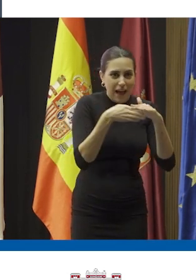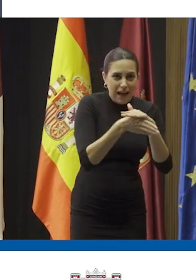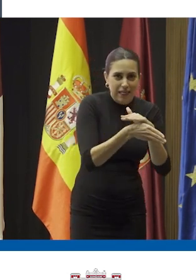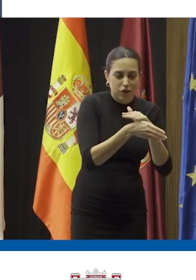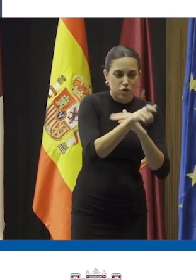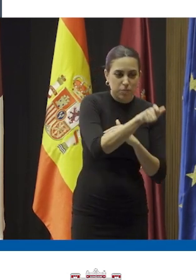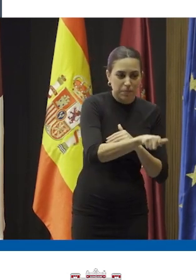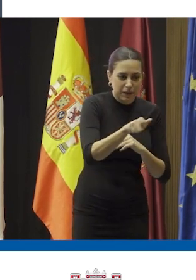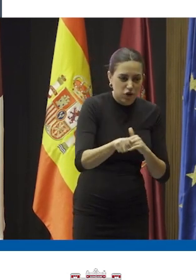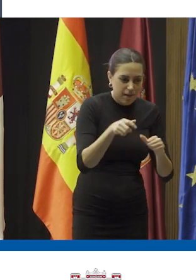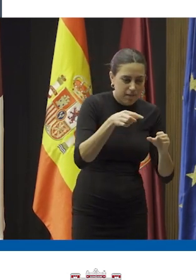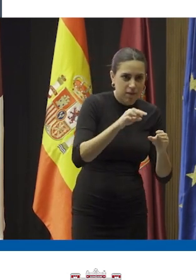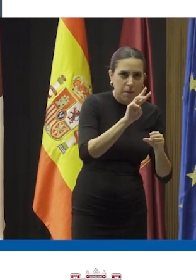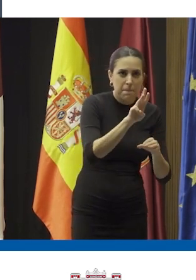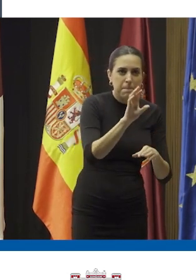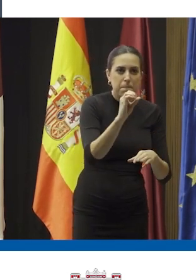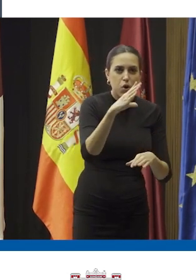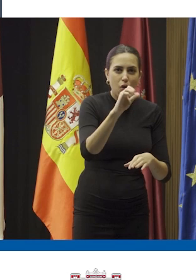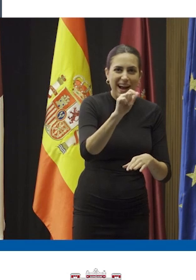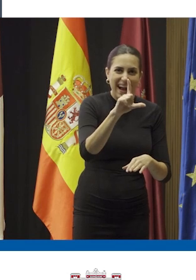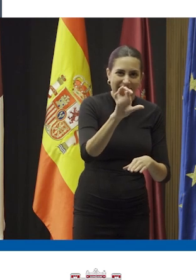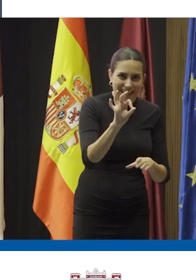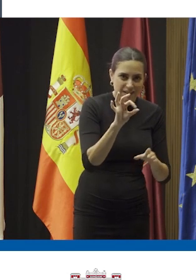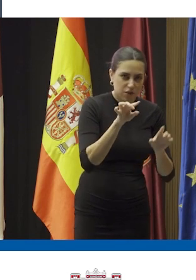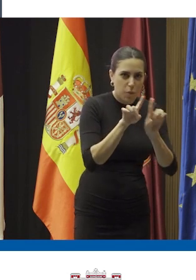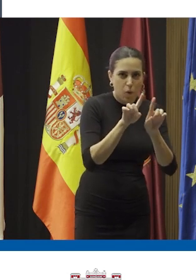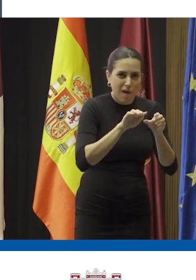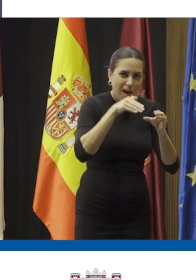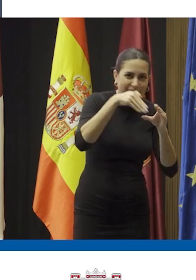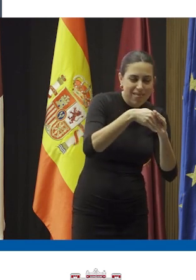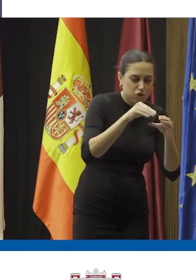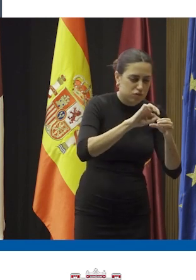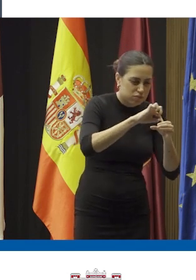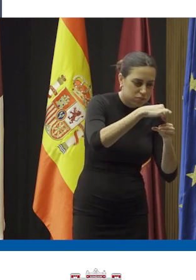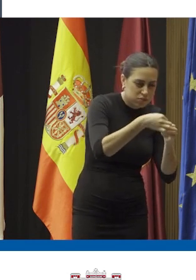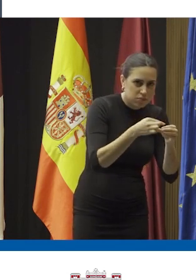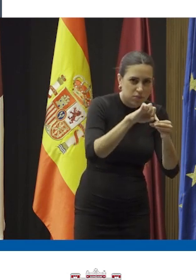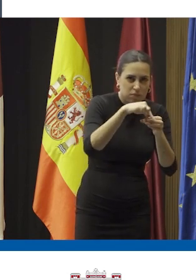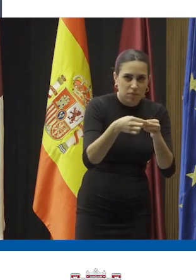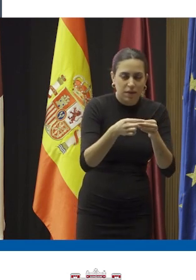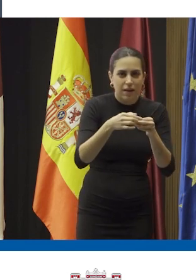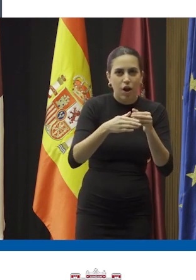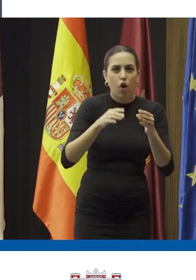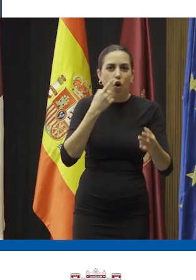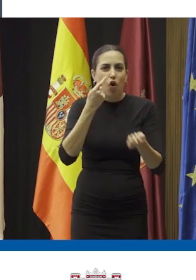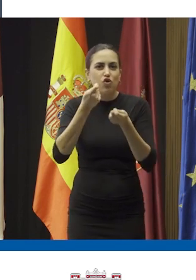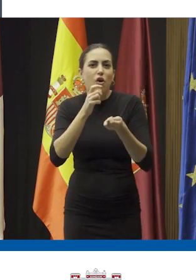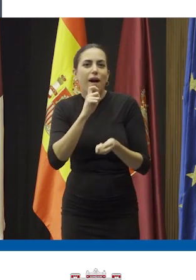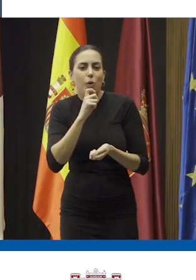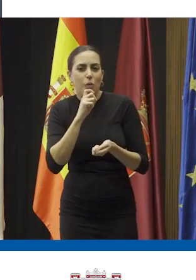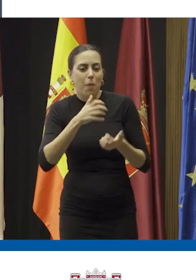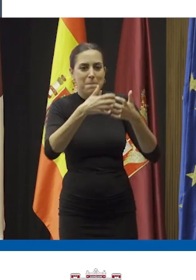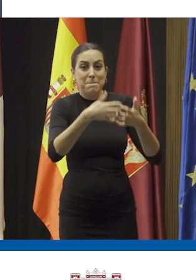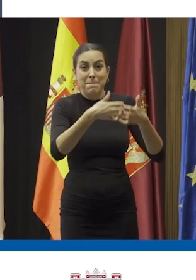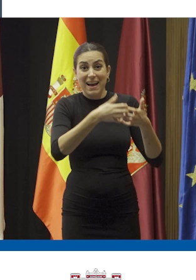paciente, y esos trócares son manejados por distancia, a teledistancia. Allá lo ven, cómo